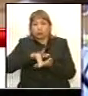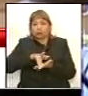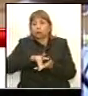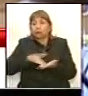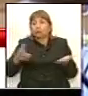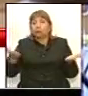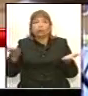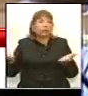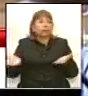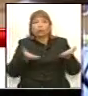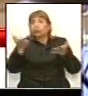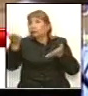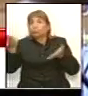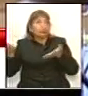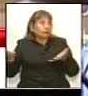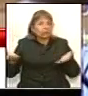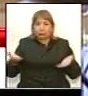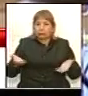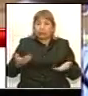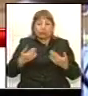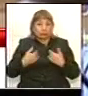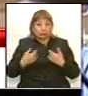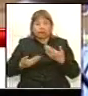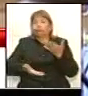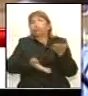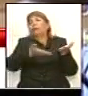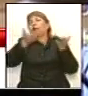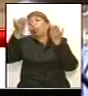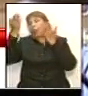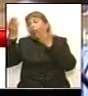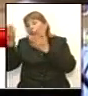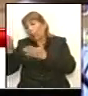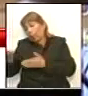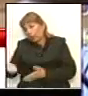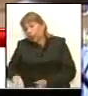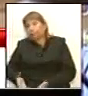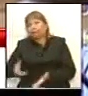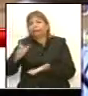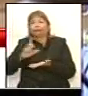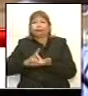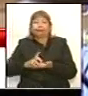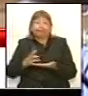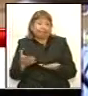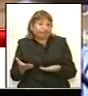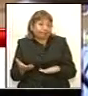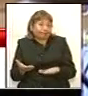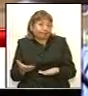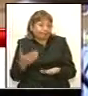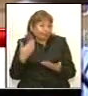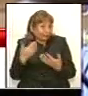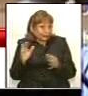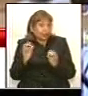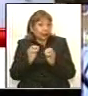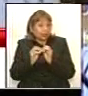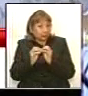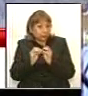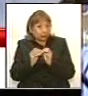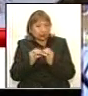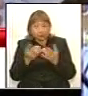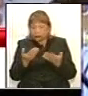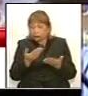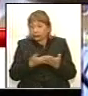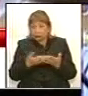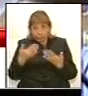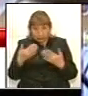no saben dónde llevarlas. Y había una vez que han tenido que regresarlo de todo, de nuevo a Lima. ¿Esas cosas ya las corrigieron, por ejemplo? ¿Esas cosas ya